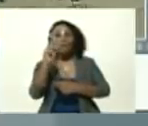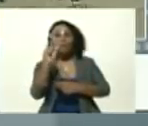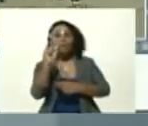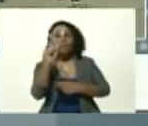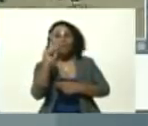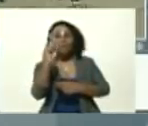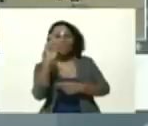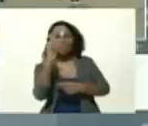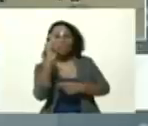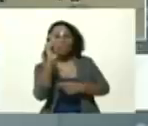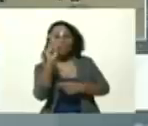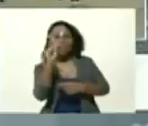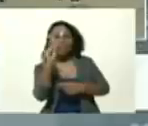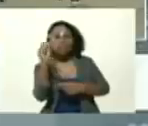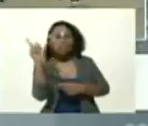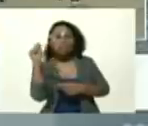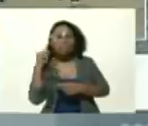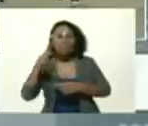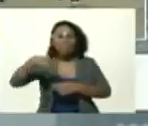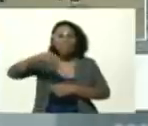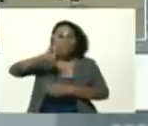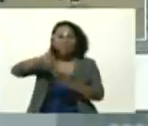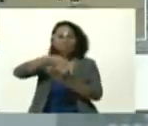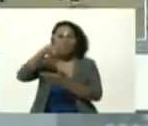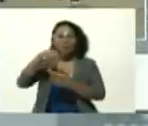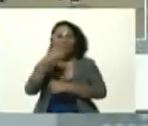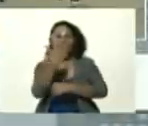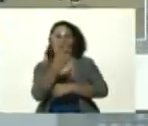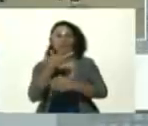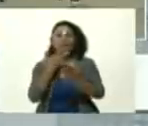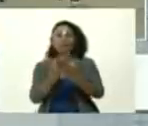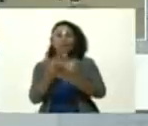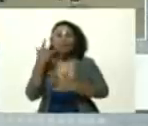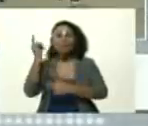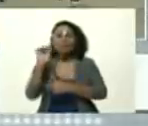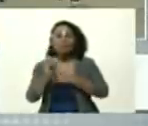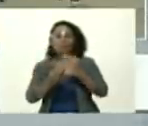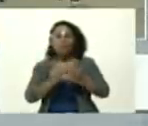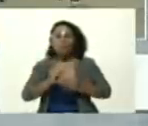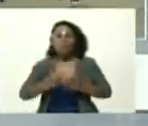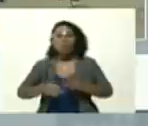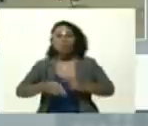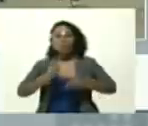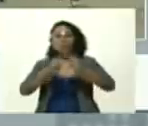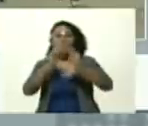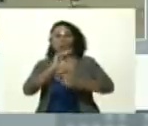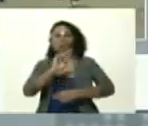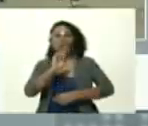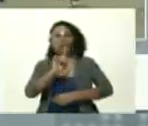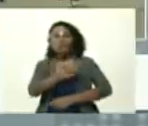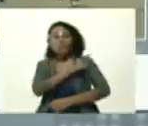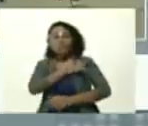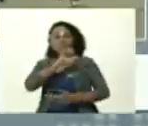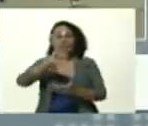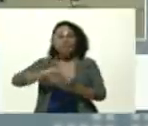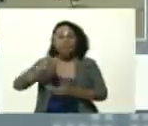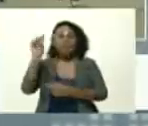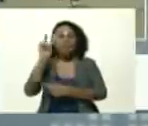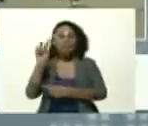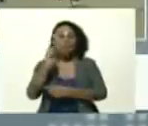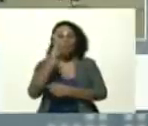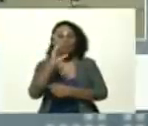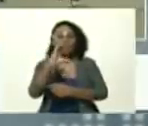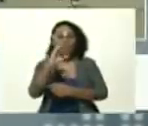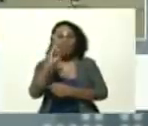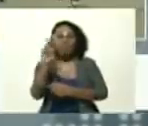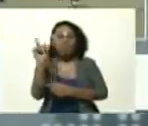Construyó la Plaza de la Nacionalidad, la Plaza de las Tres Gracias, y construyó la Universidad Central de Venezuela, porque él tenía un concepto,